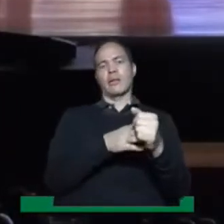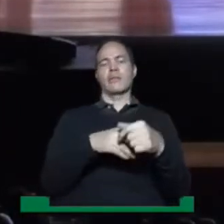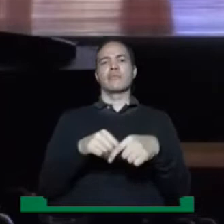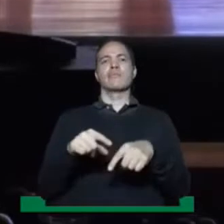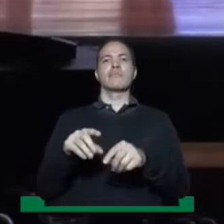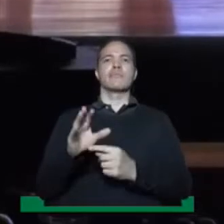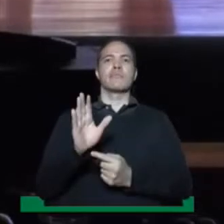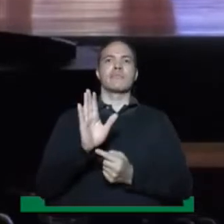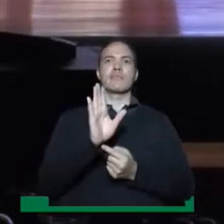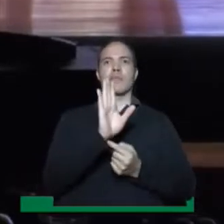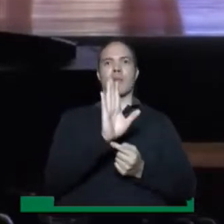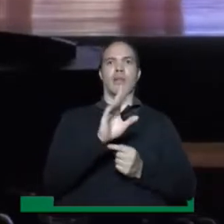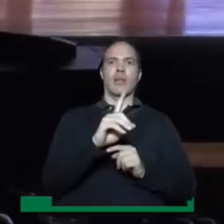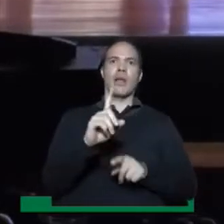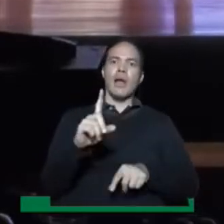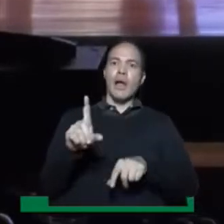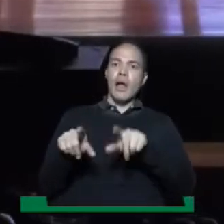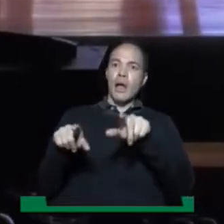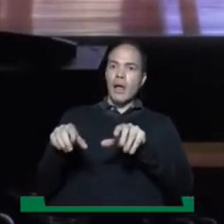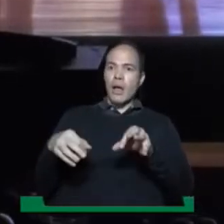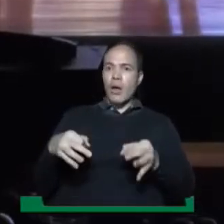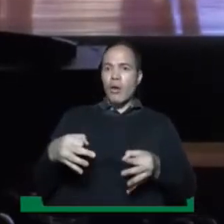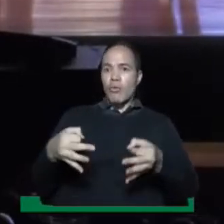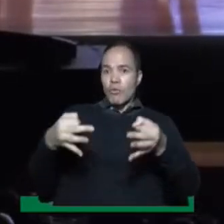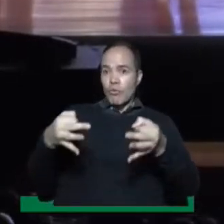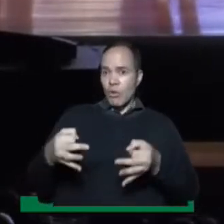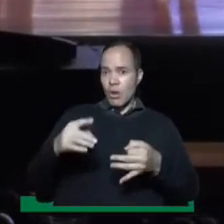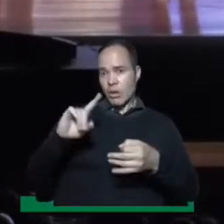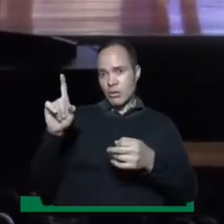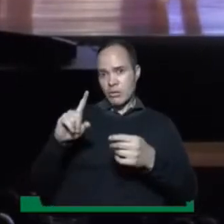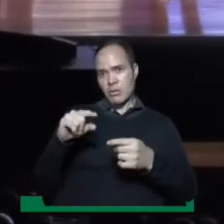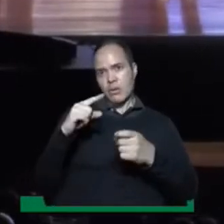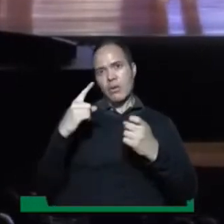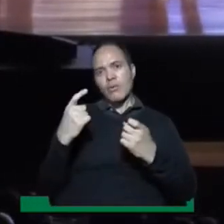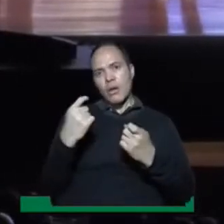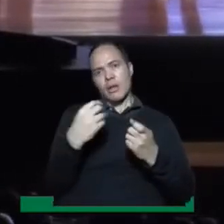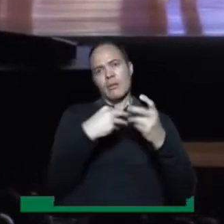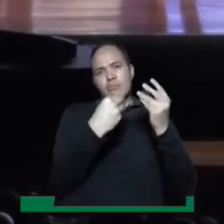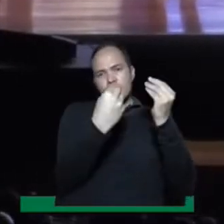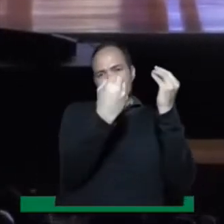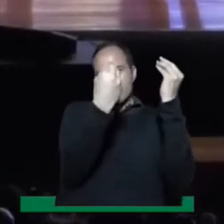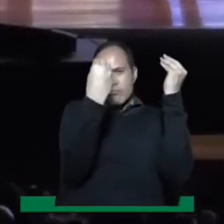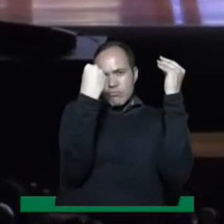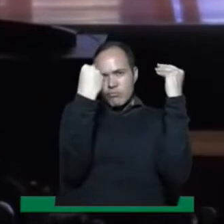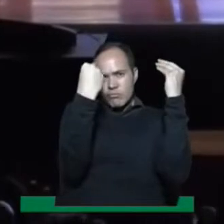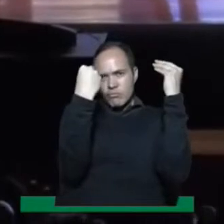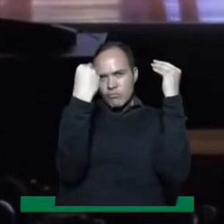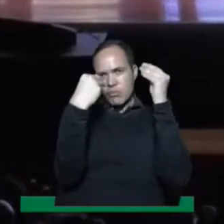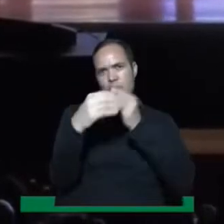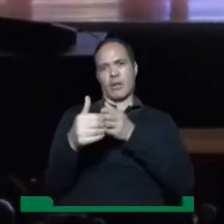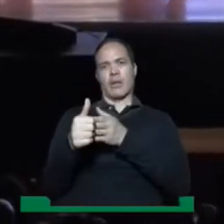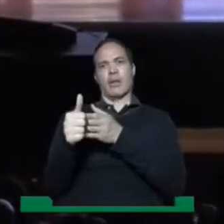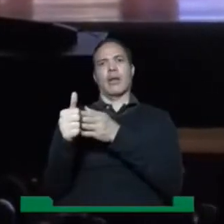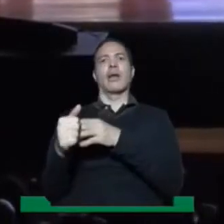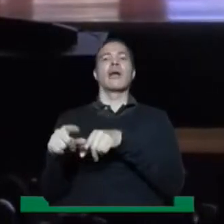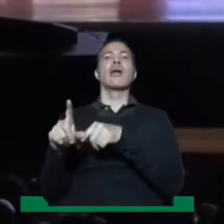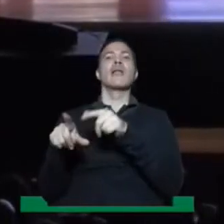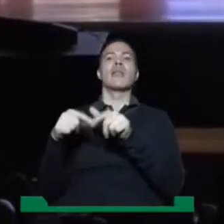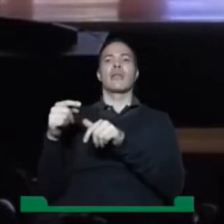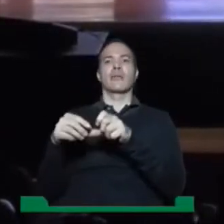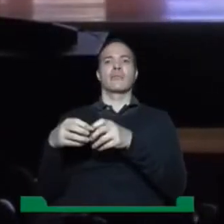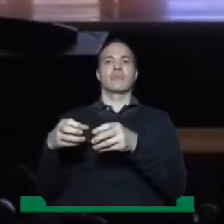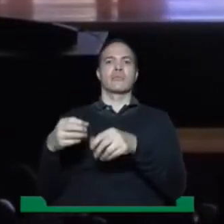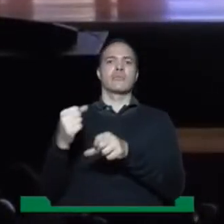estamos de informales dando lo que era la guianza turística en la formalización de la empresa